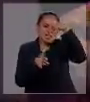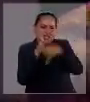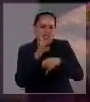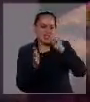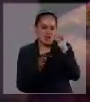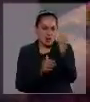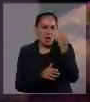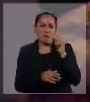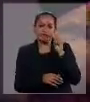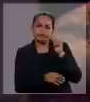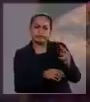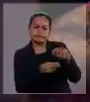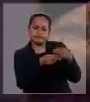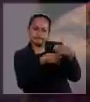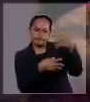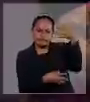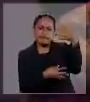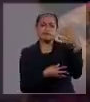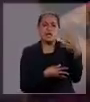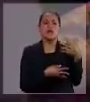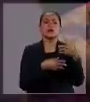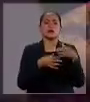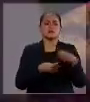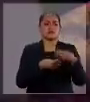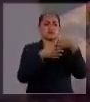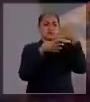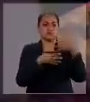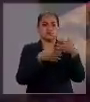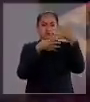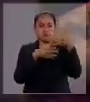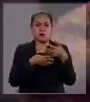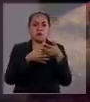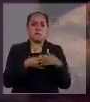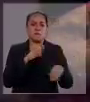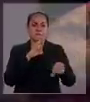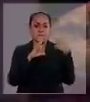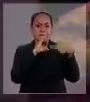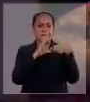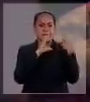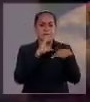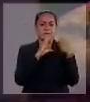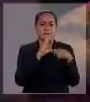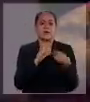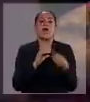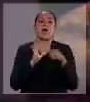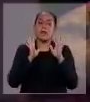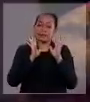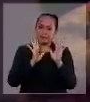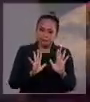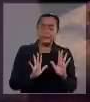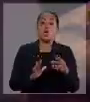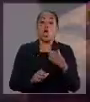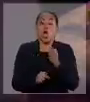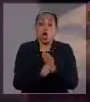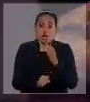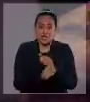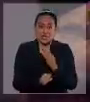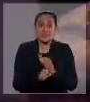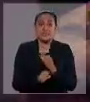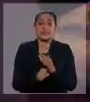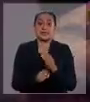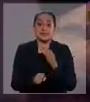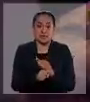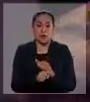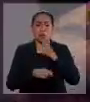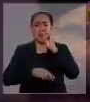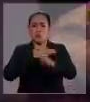sociales, muy activa la comunidad de ciencia y tecnología en nuestro país. Y hoy, que no se nos olvide, nos encontramos en el Gran Museo del Mundo Maya. Y los